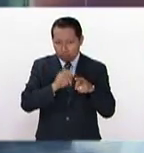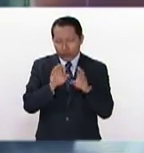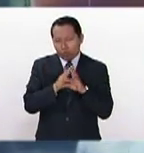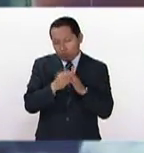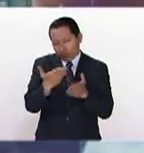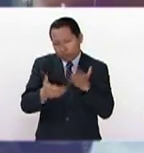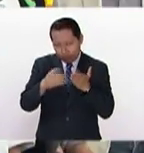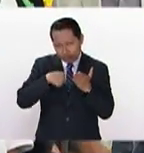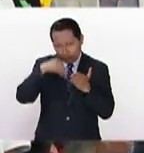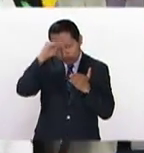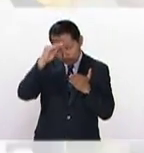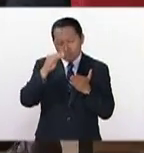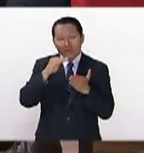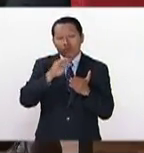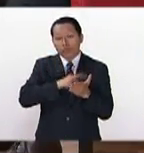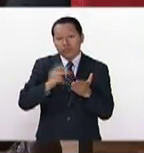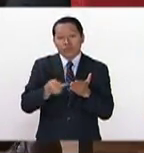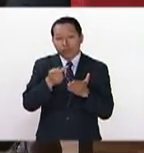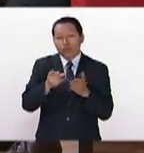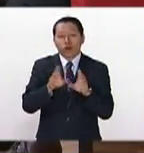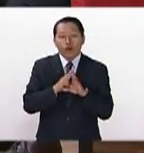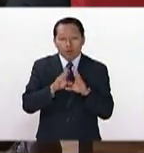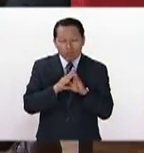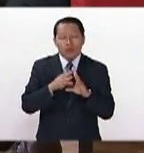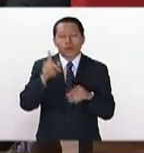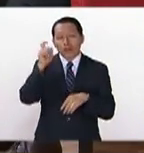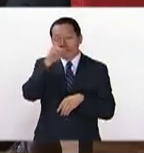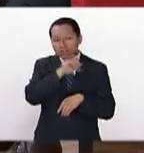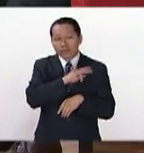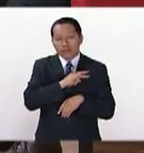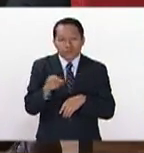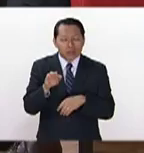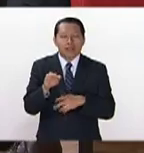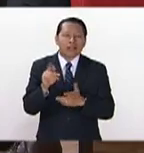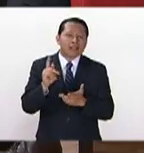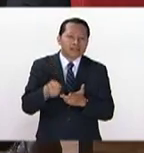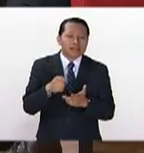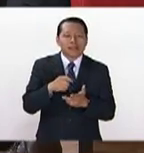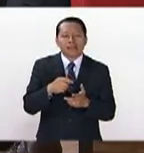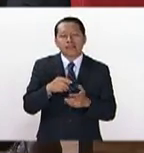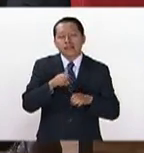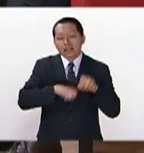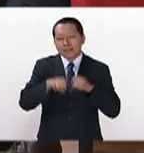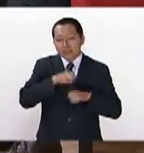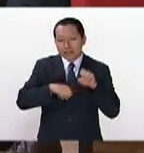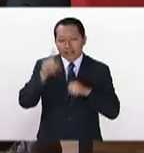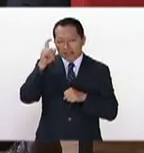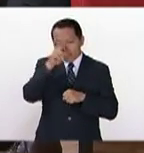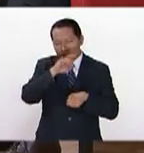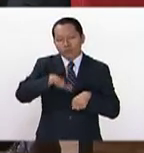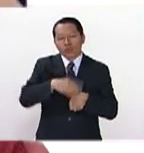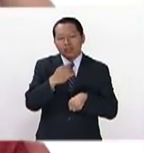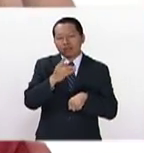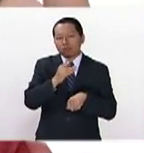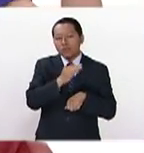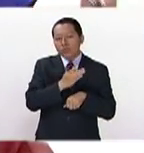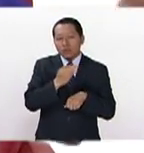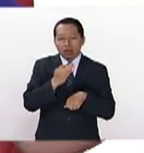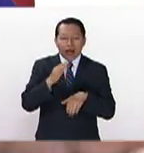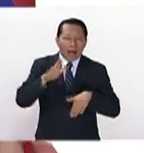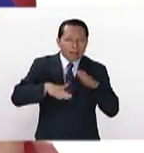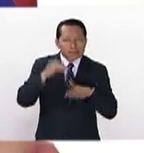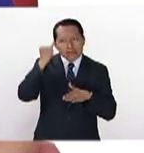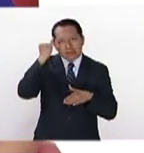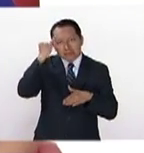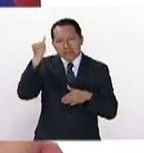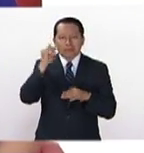me imagino, a ver, te pregunto, las dificultades que se tienen para poder emprender, porque una cosa es que tengamos una excelente